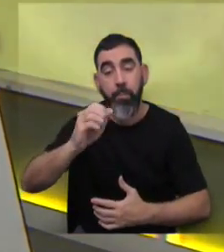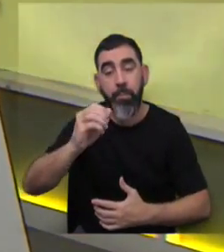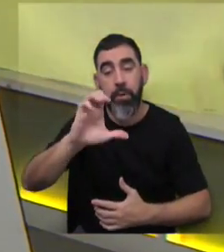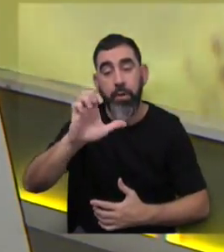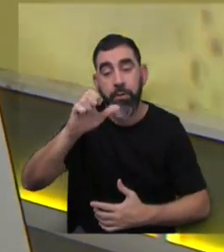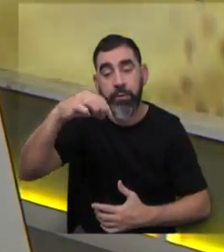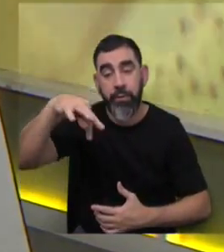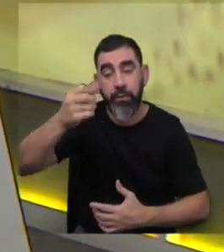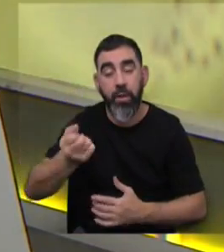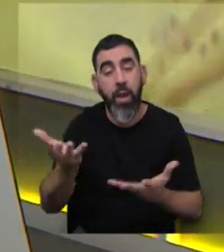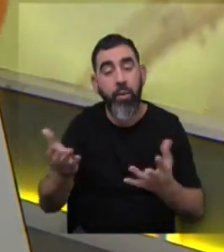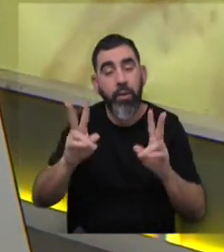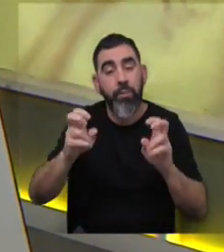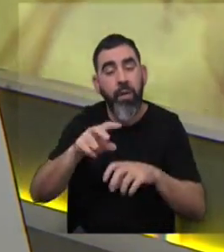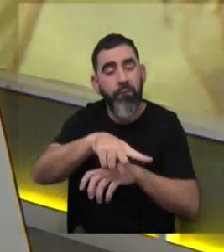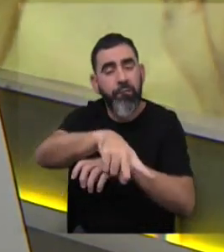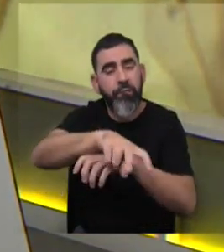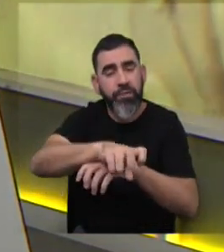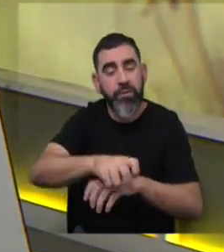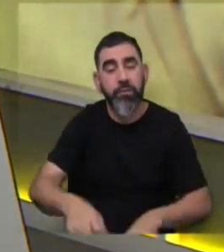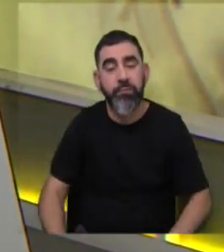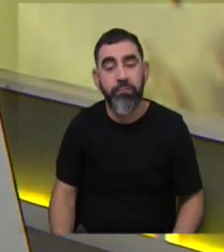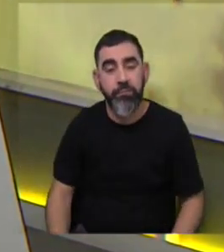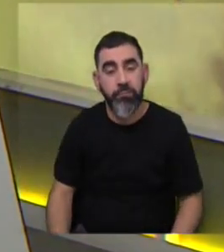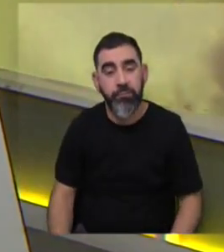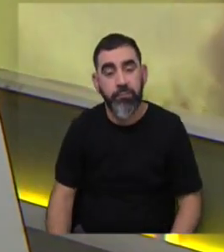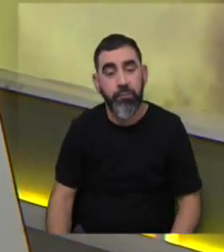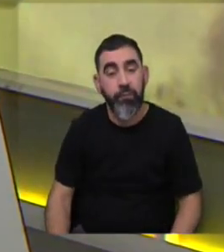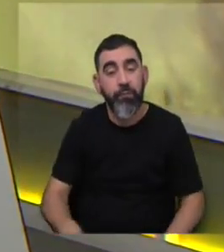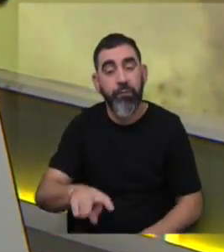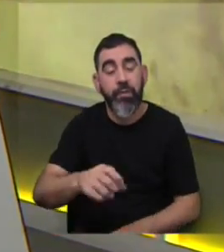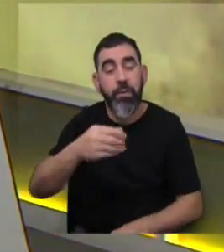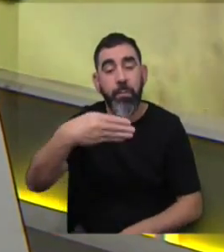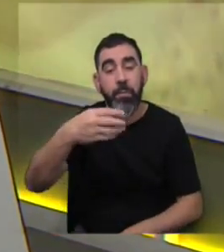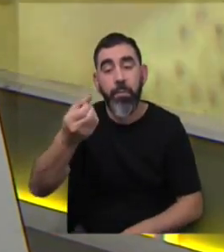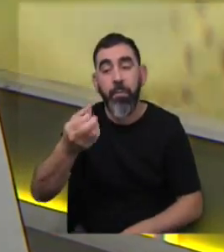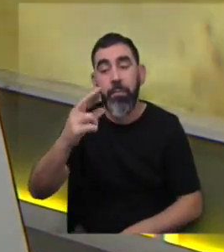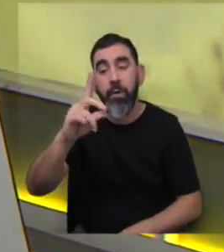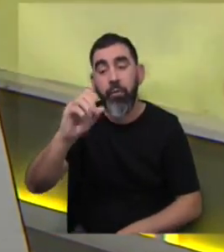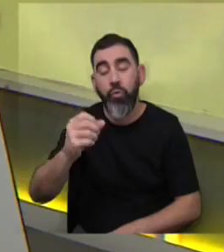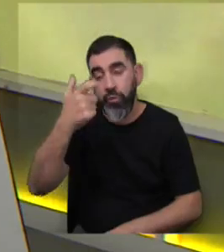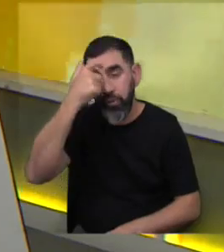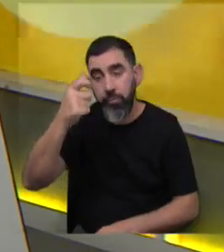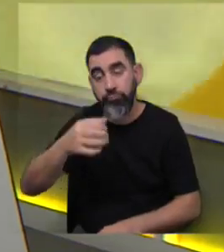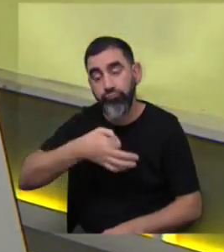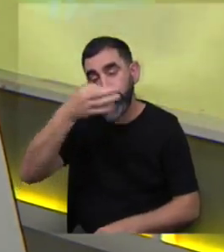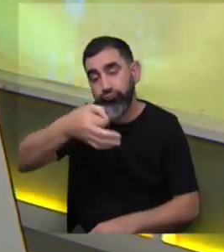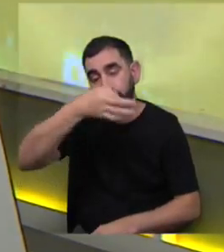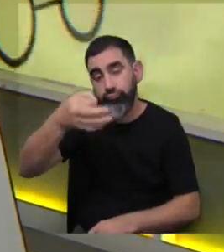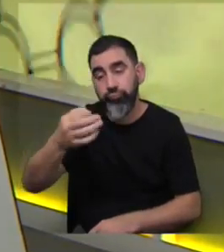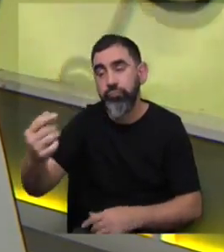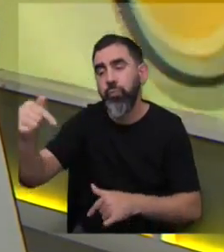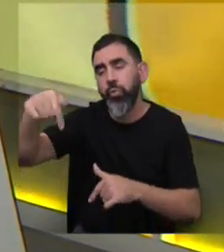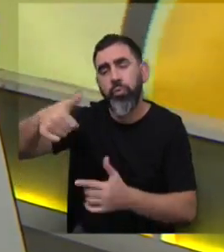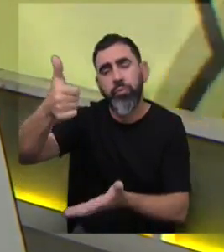médicos. Y ahora vamos a hablar de física, pero física en clave de bardo científico, en clave de monólogo, porque nos visita hoy